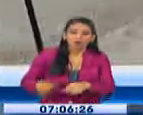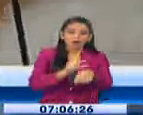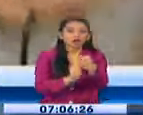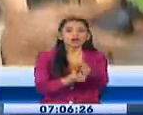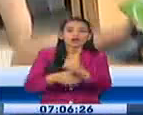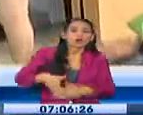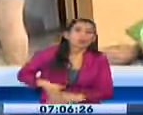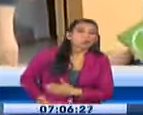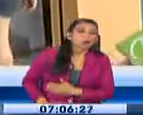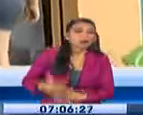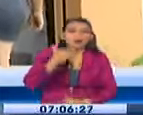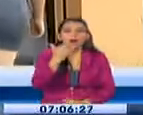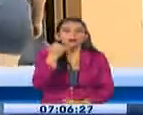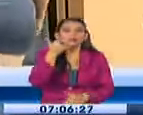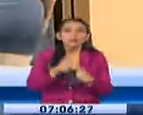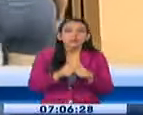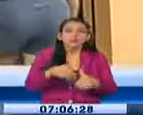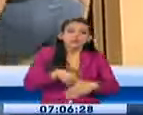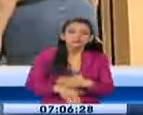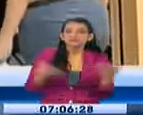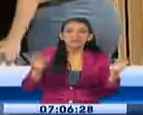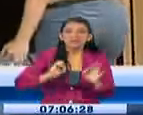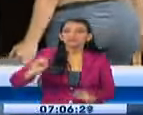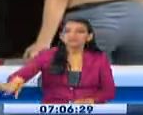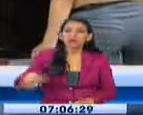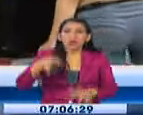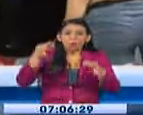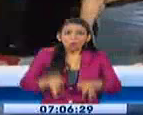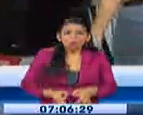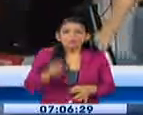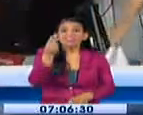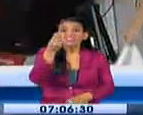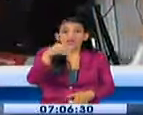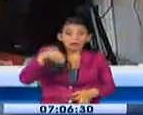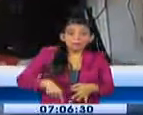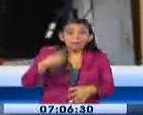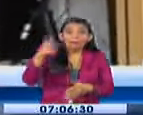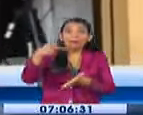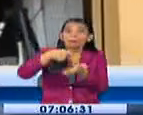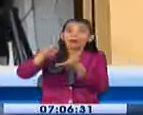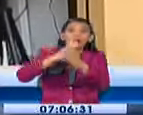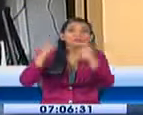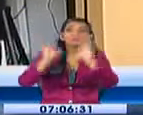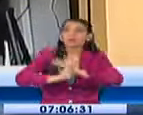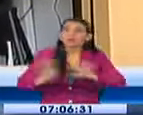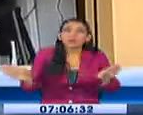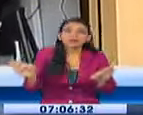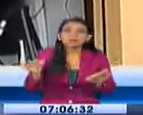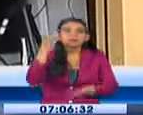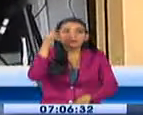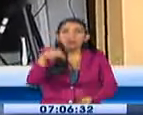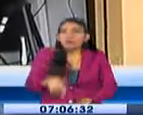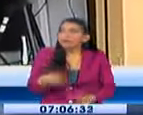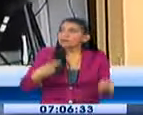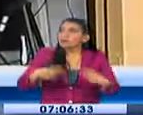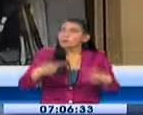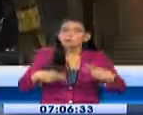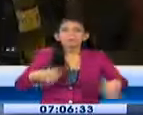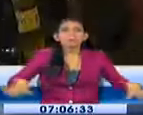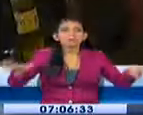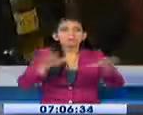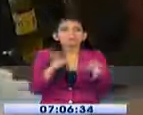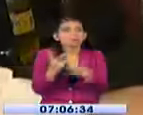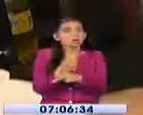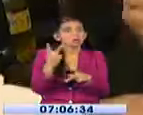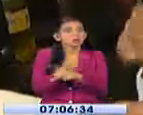no me toquen nada, salgo sin celular, salgo con los gustos para el pasaje, porque no se puede. Será bastante comercial, ¿no? Sí, bastante comercial y muy peligroso.